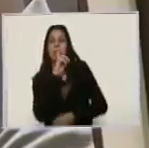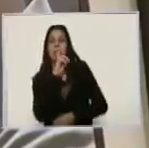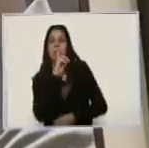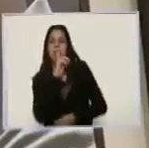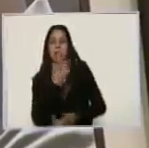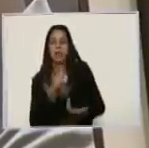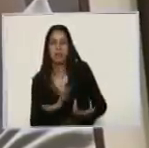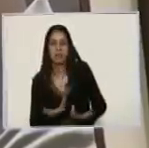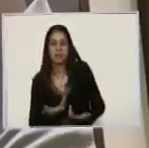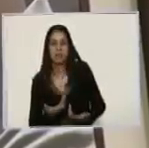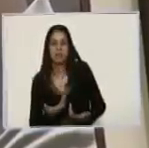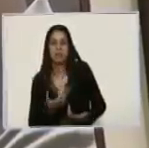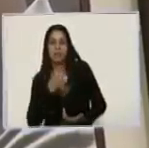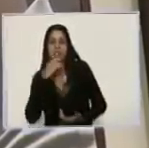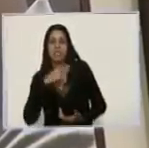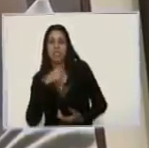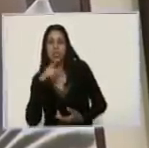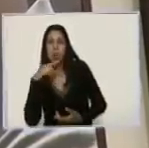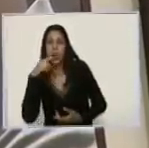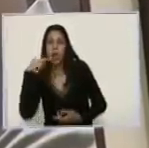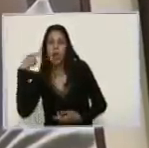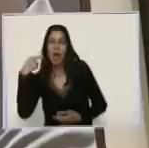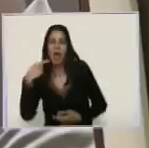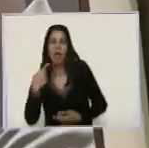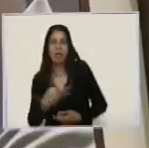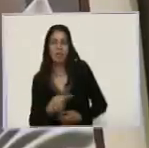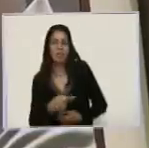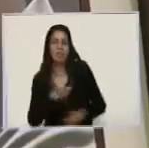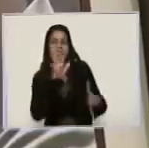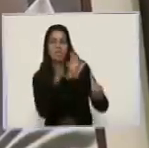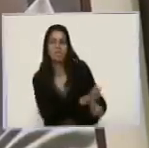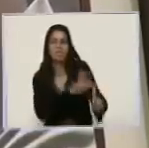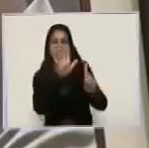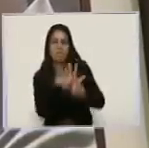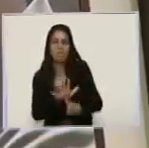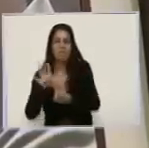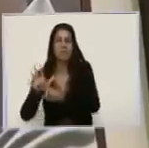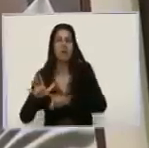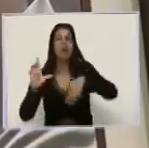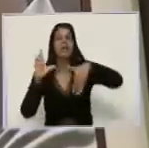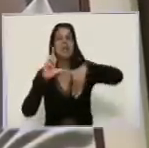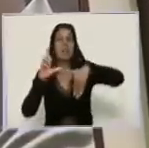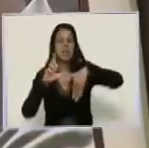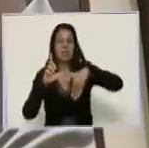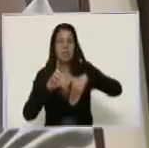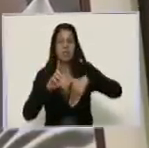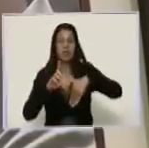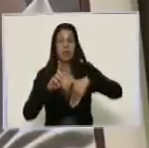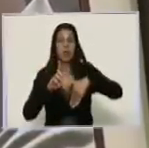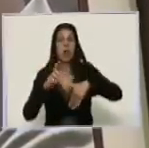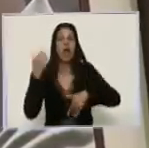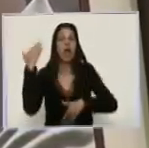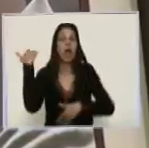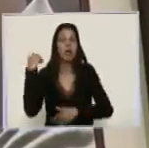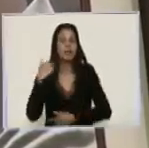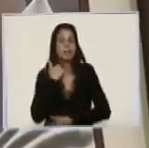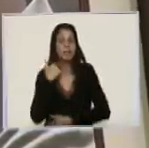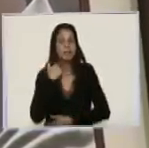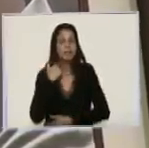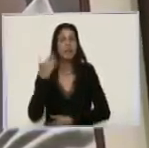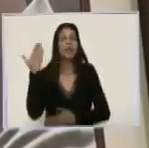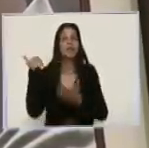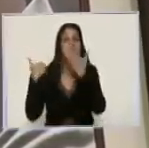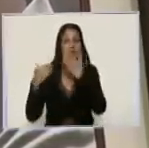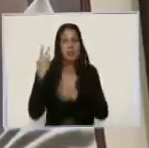históricamente ellos han hecho a los pueblos de la región en el siglo XIX y siglo